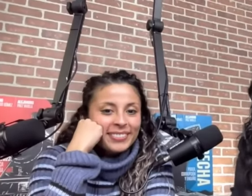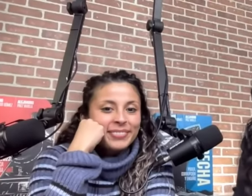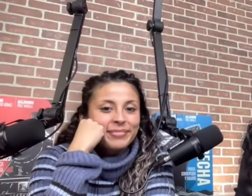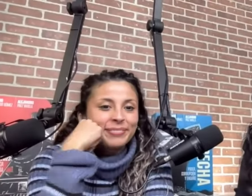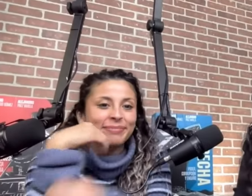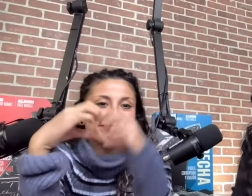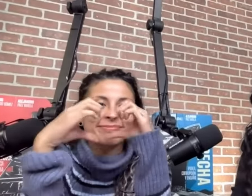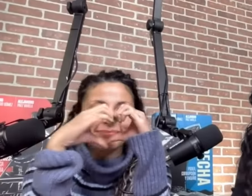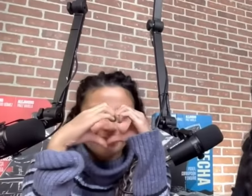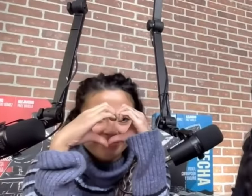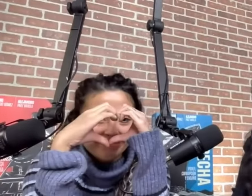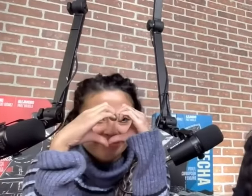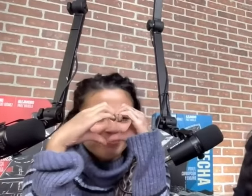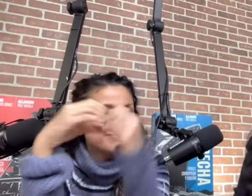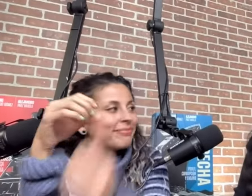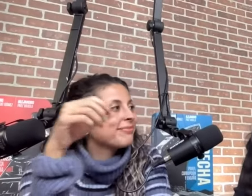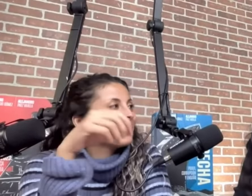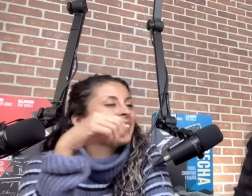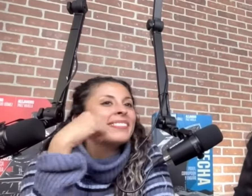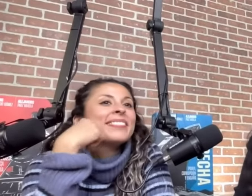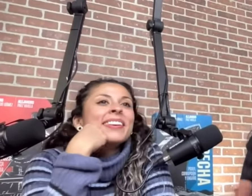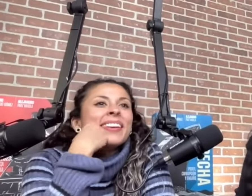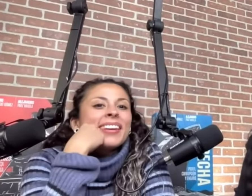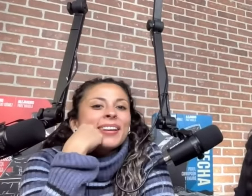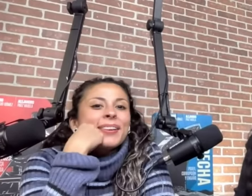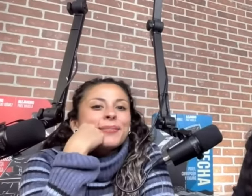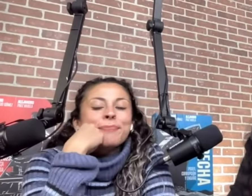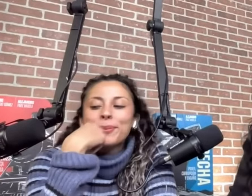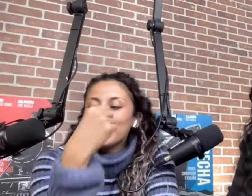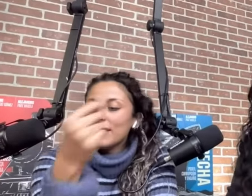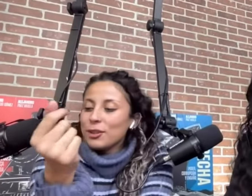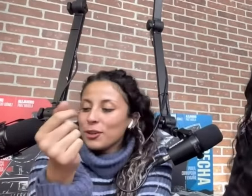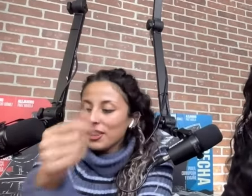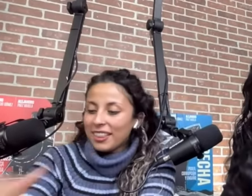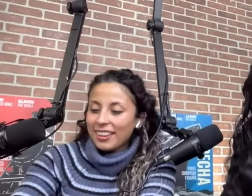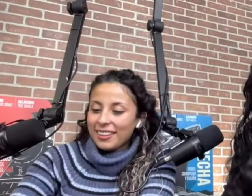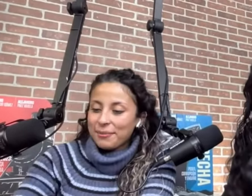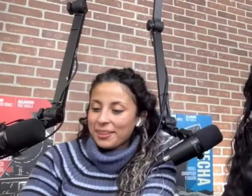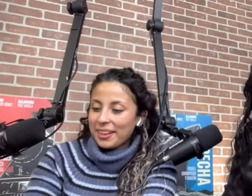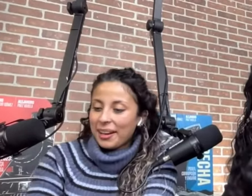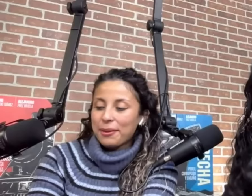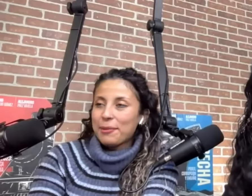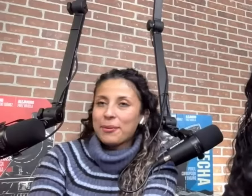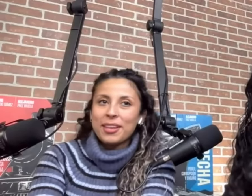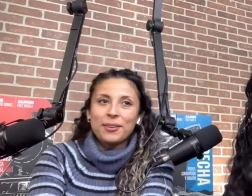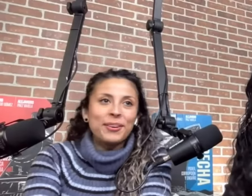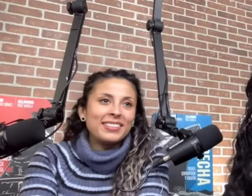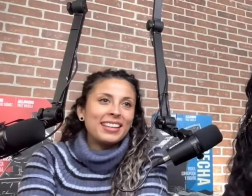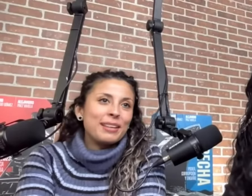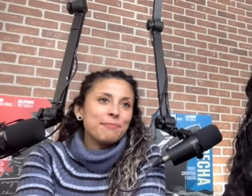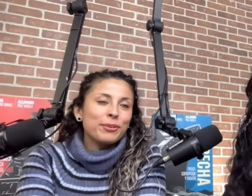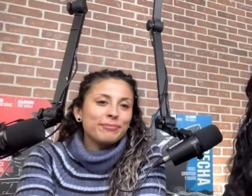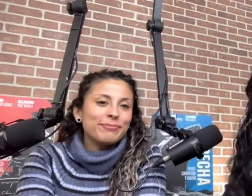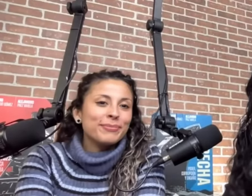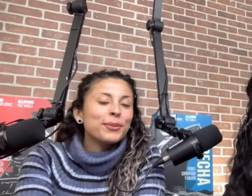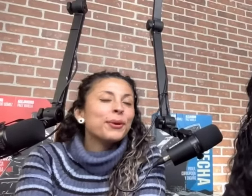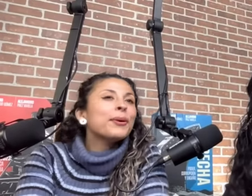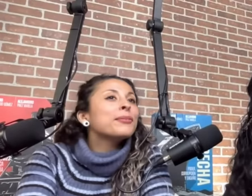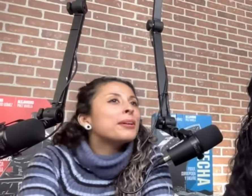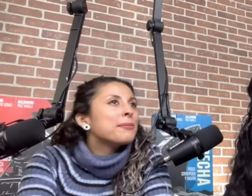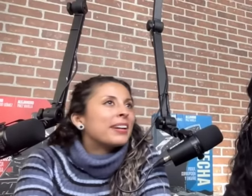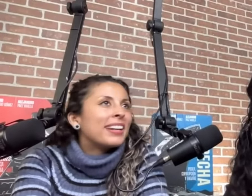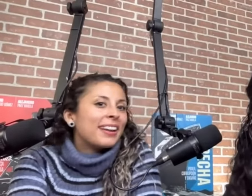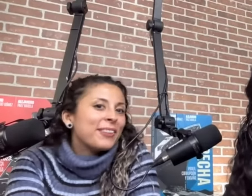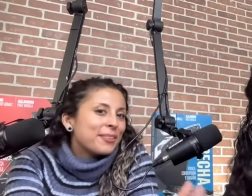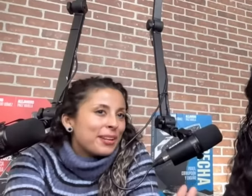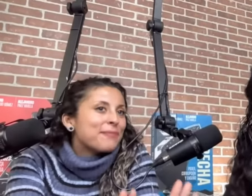por ya unirte a la familia de café y noticias cómo estás cuéntanos de ti pues estoy contenta también de haberme Unido este equipo